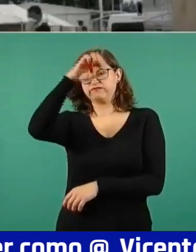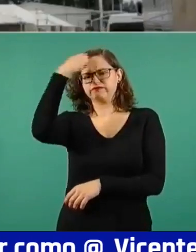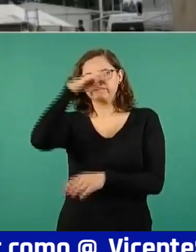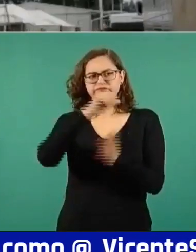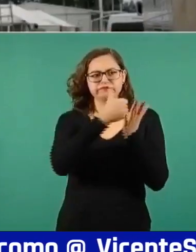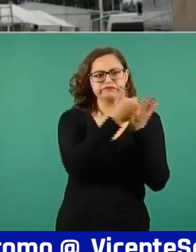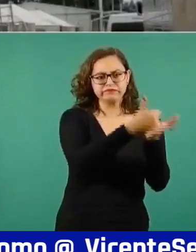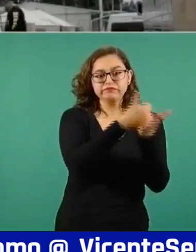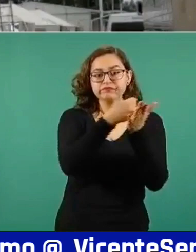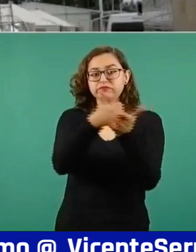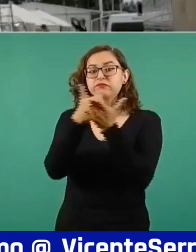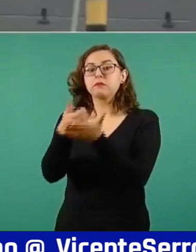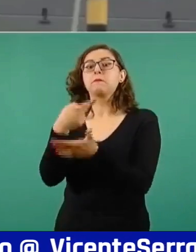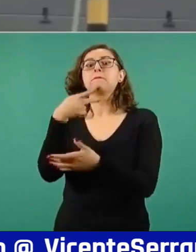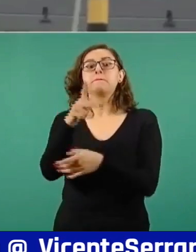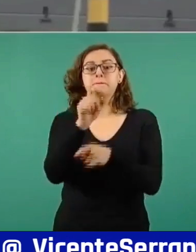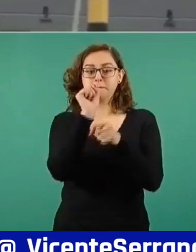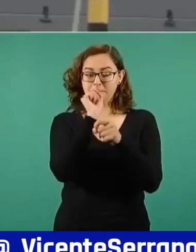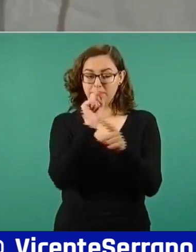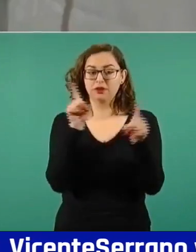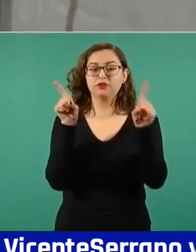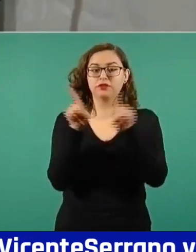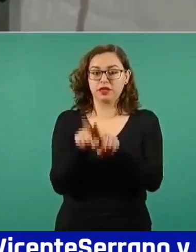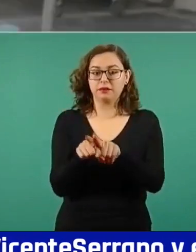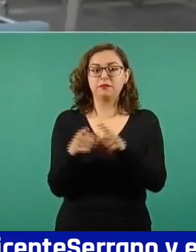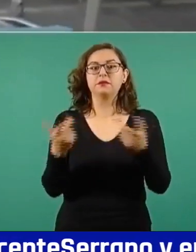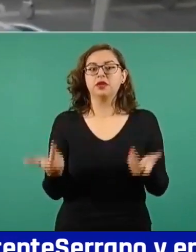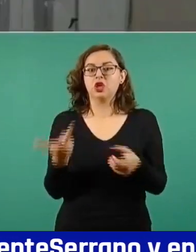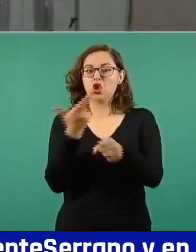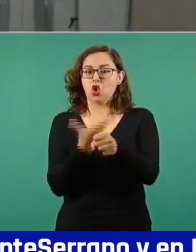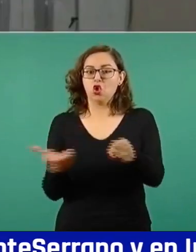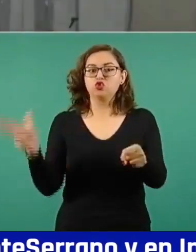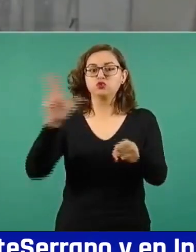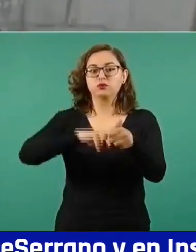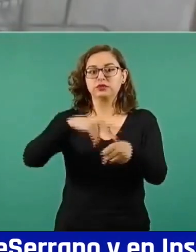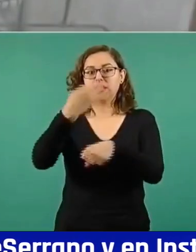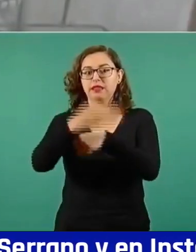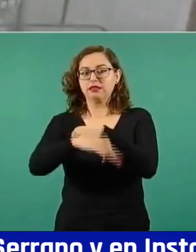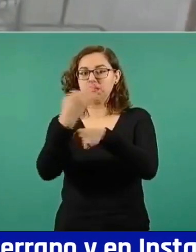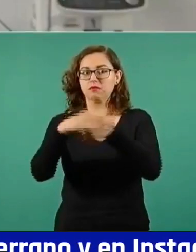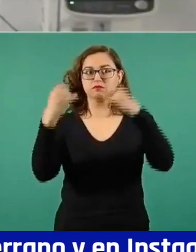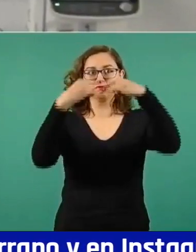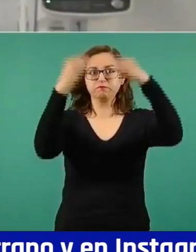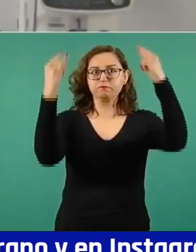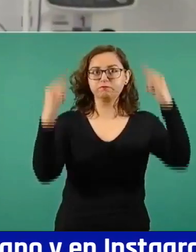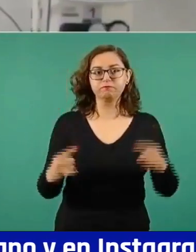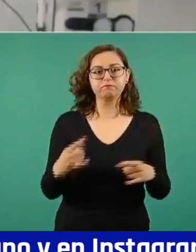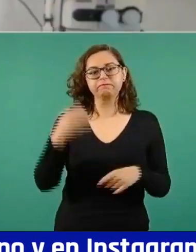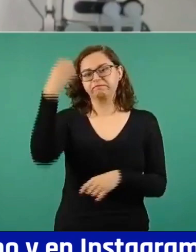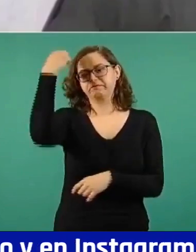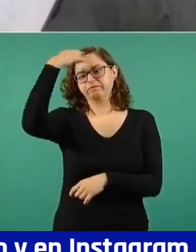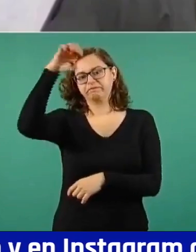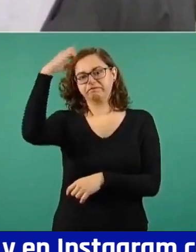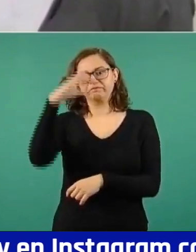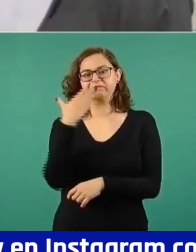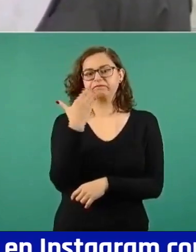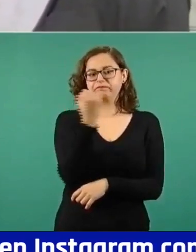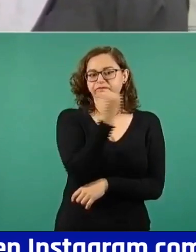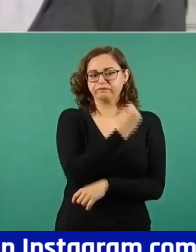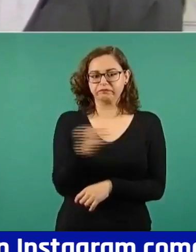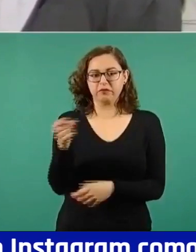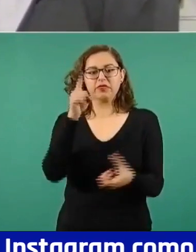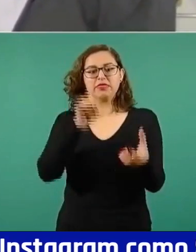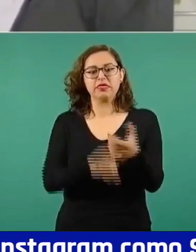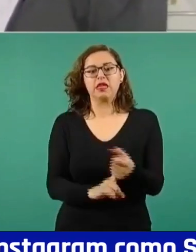la sociedad, sino su experiencia en la implementación de hospitales de campo para atención médica. Uno de ellos, en el